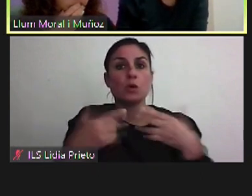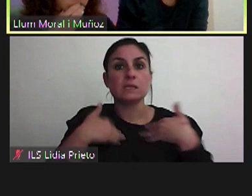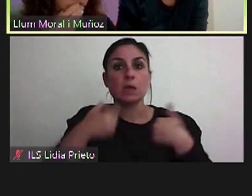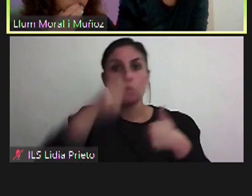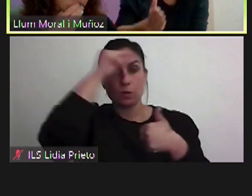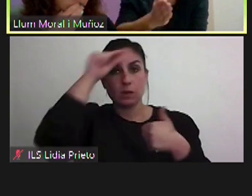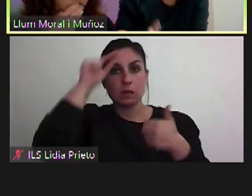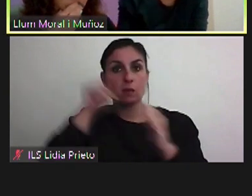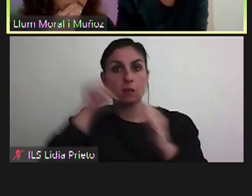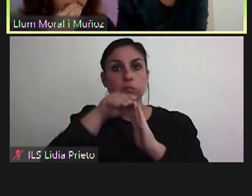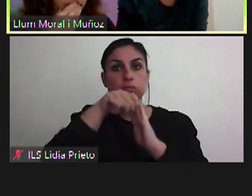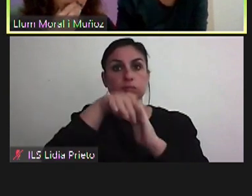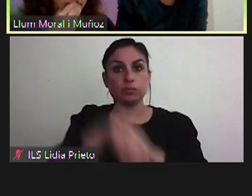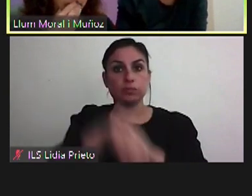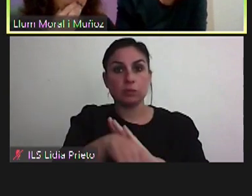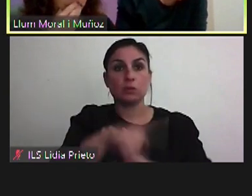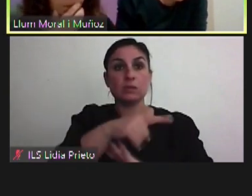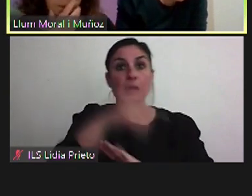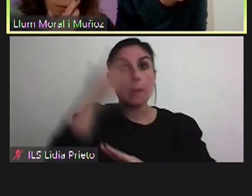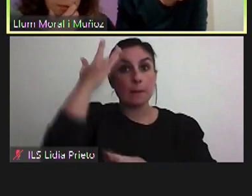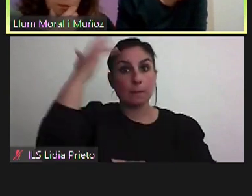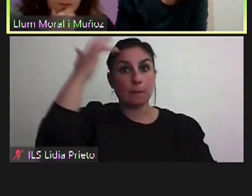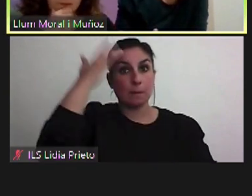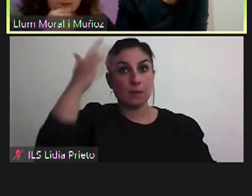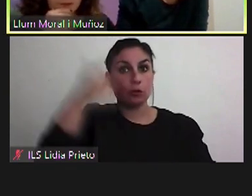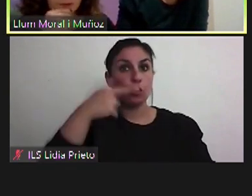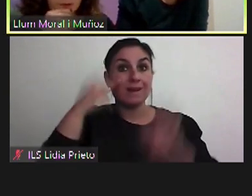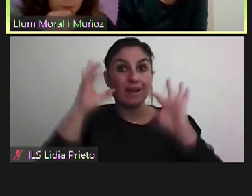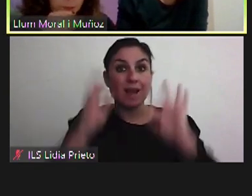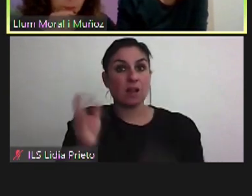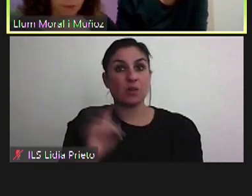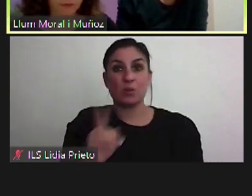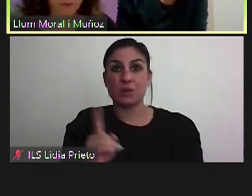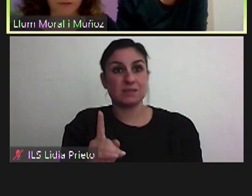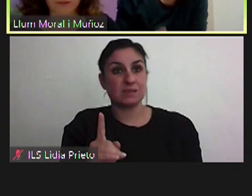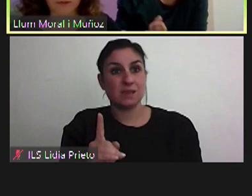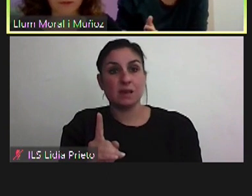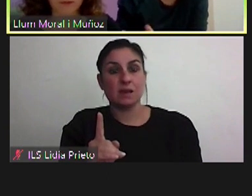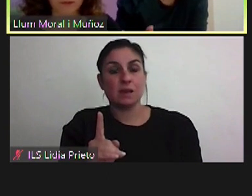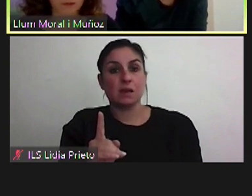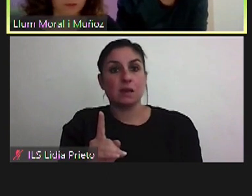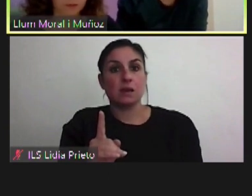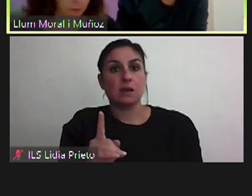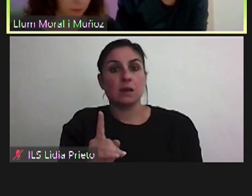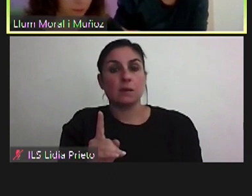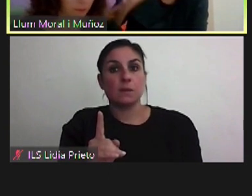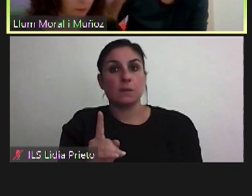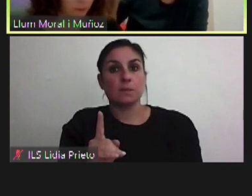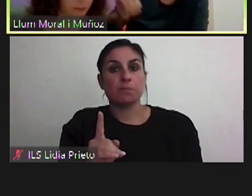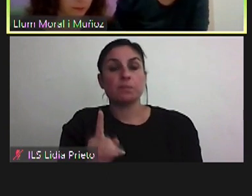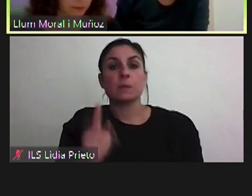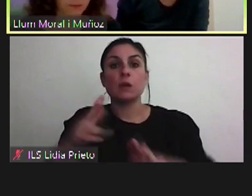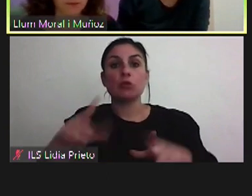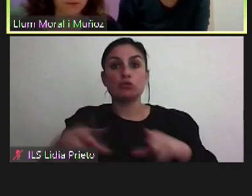que sea este mito que tenemos aquí de que son siempre irreversibles. Hay un factor que puede contribuir a la existencia de este mito, que es el estigma social que